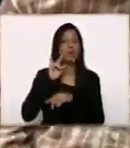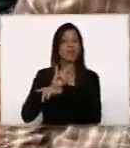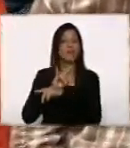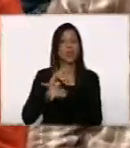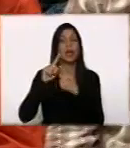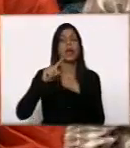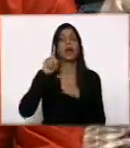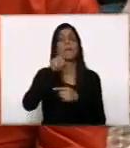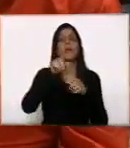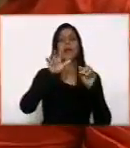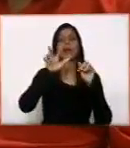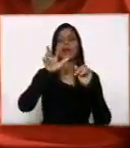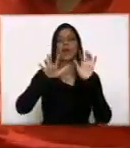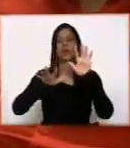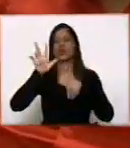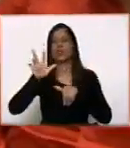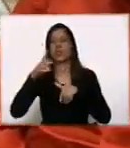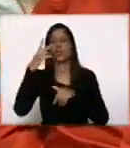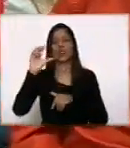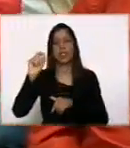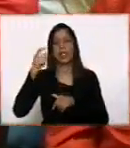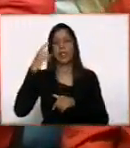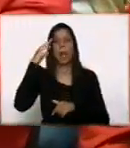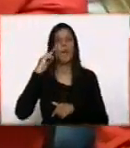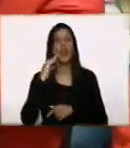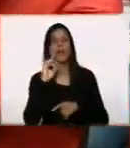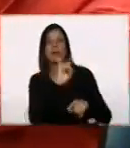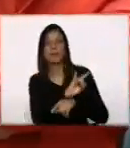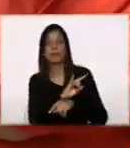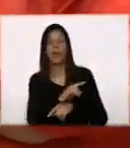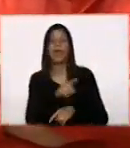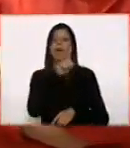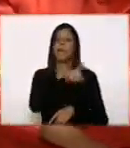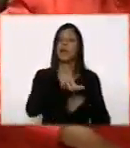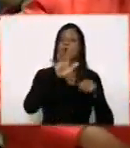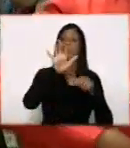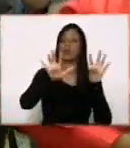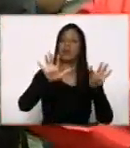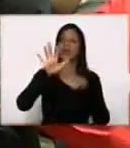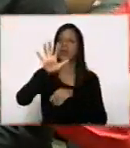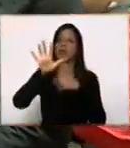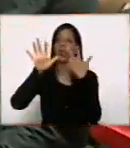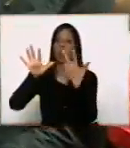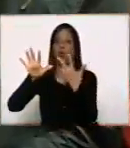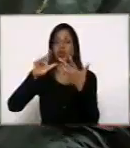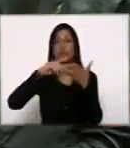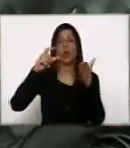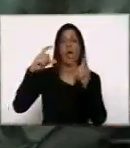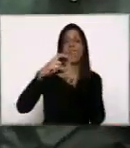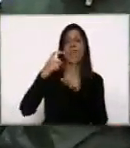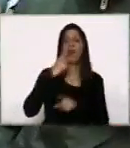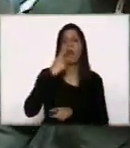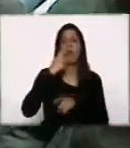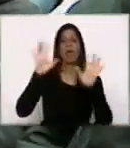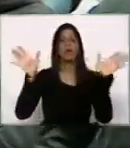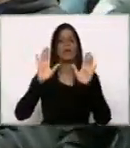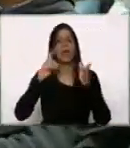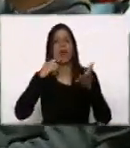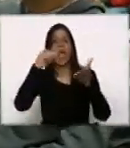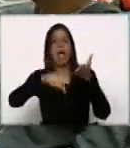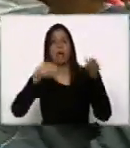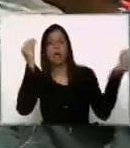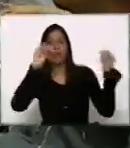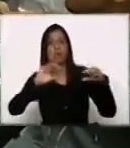de 1830 contra Bolívar y la de 1958 con el pacto de Punto Fijo al pueblo. Pero ahora yo estoy